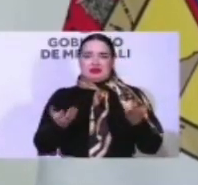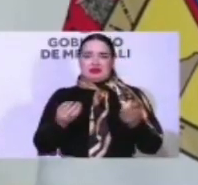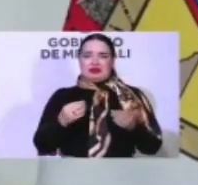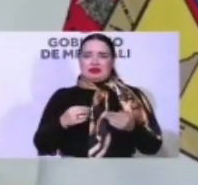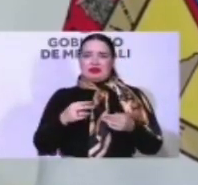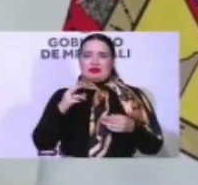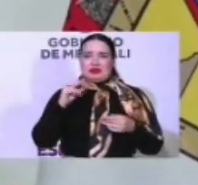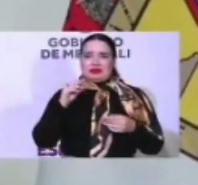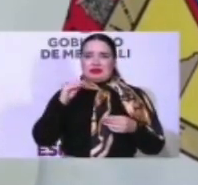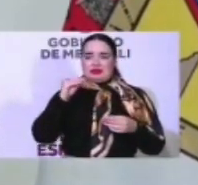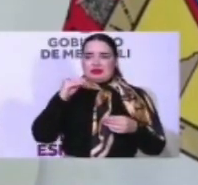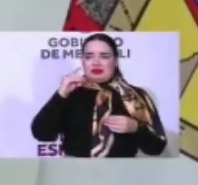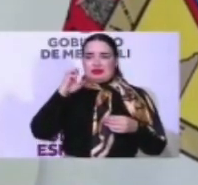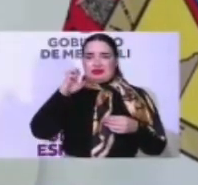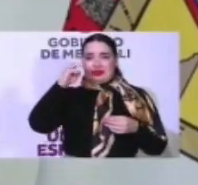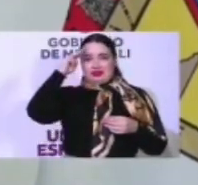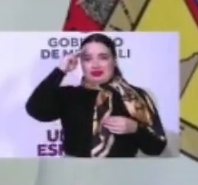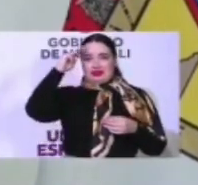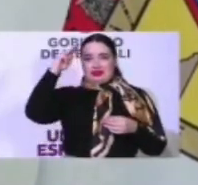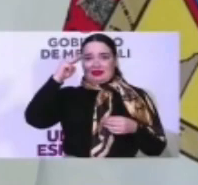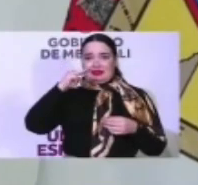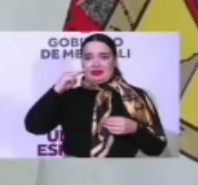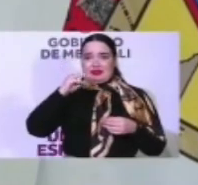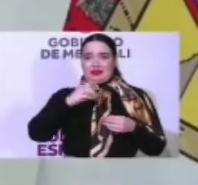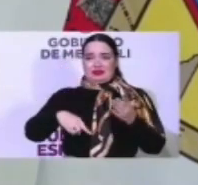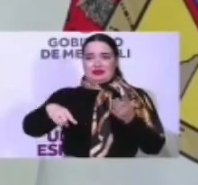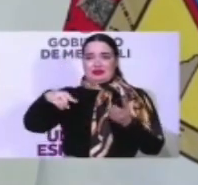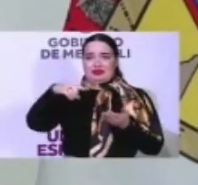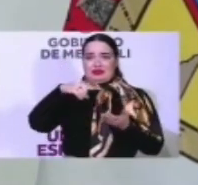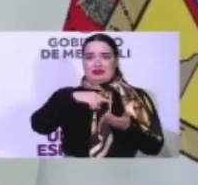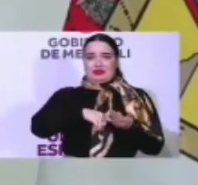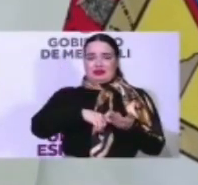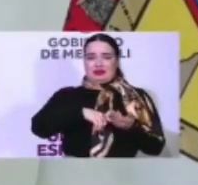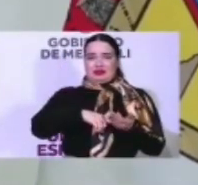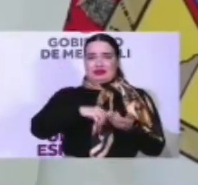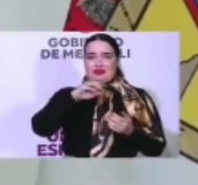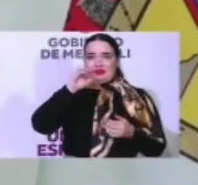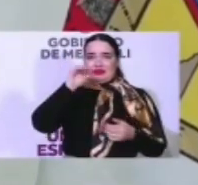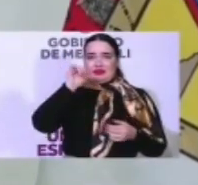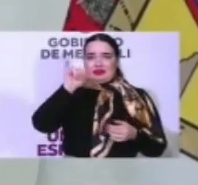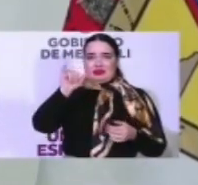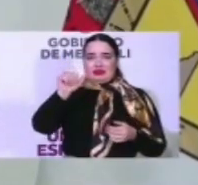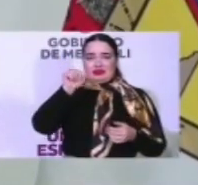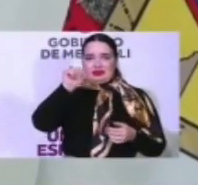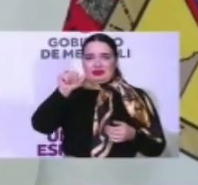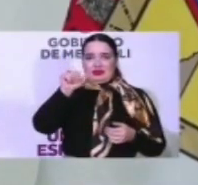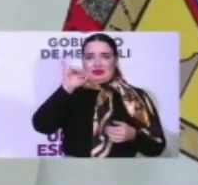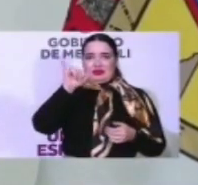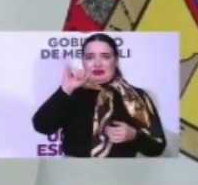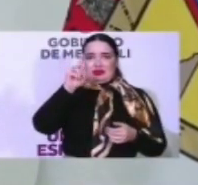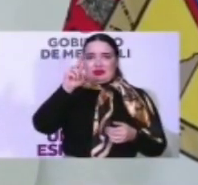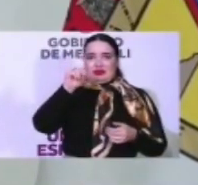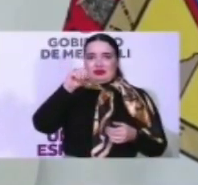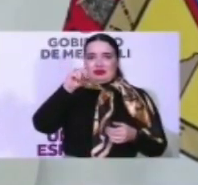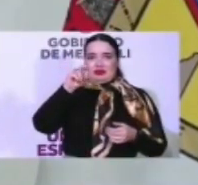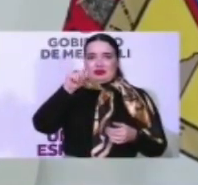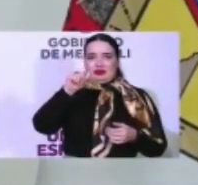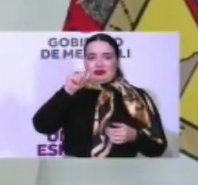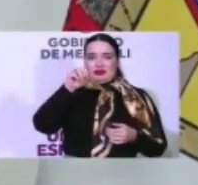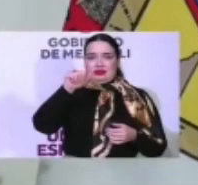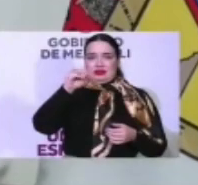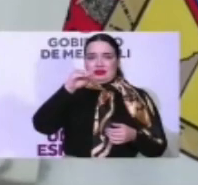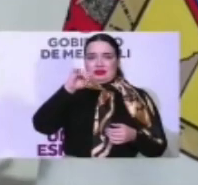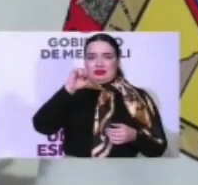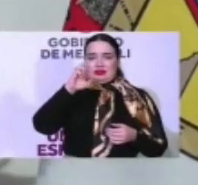hablo de Mexicali, ¿eh? Hablo de los espacios del ayuntamiento, que son FEX, Plaza Calafia y Isla de las